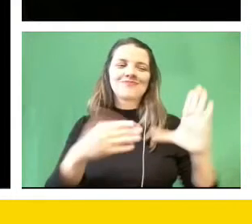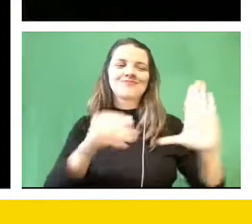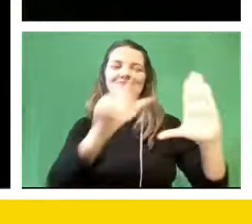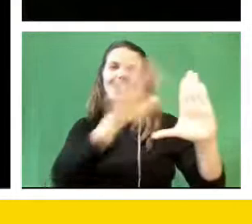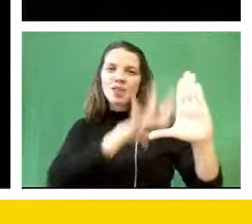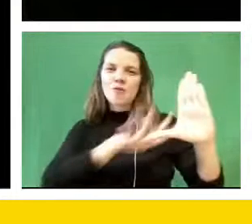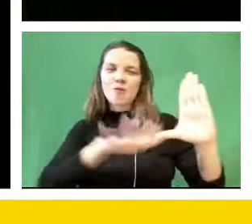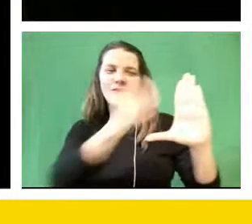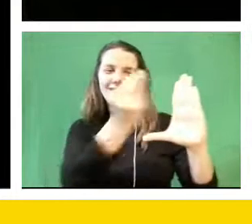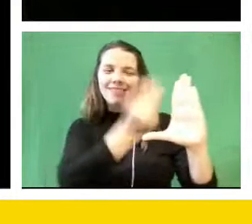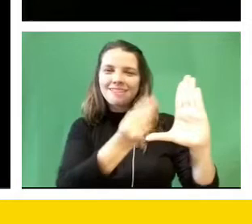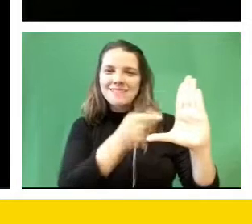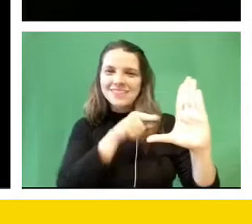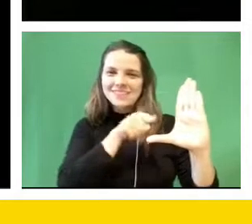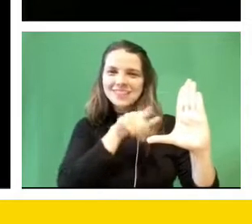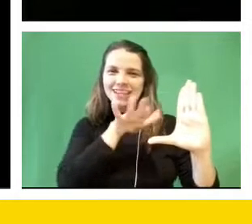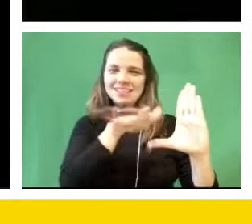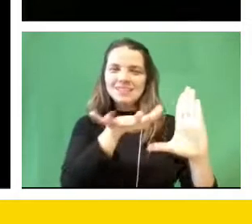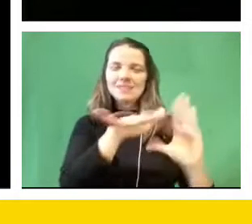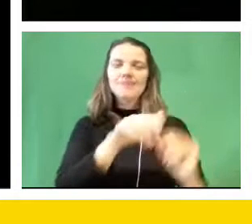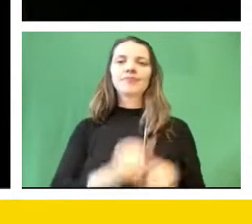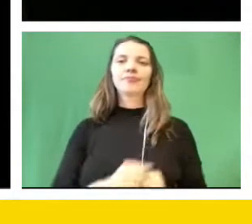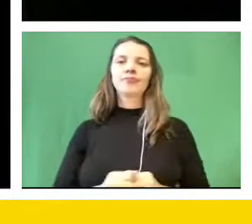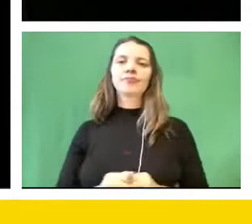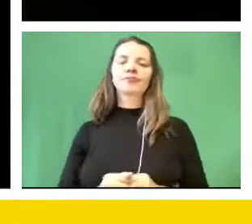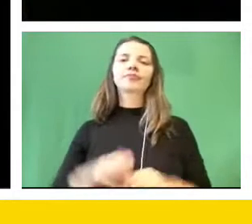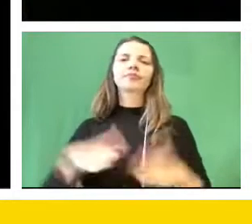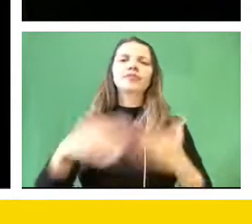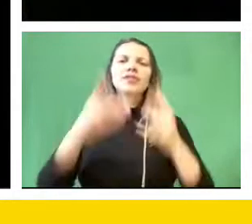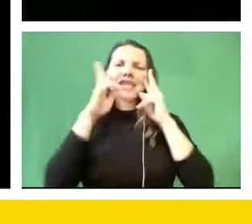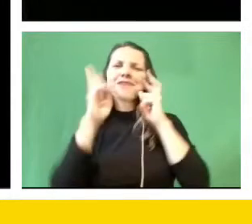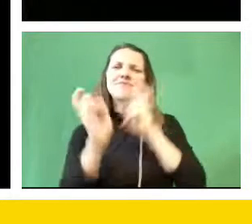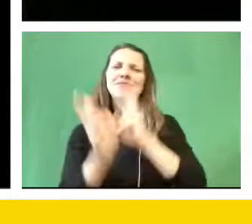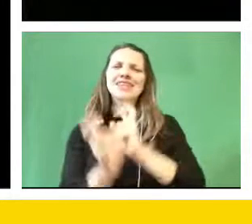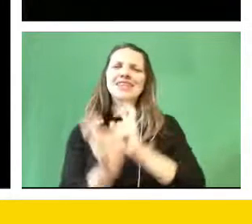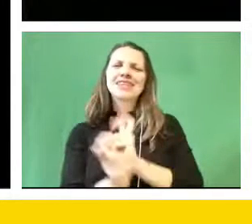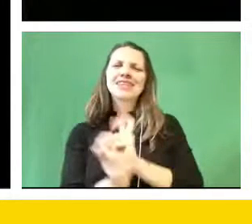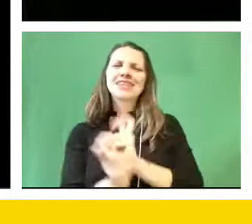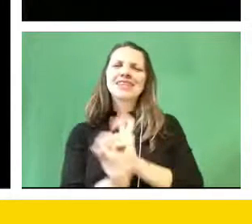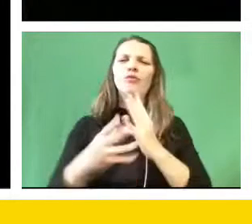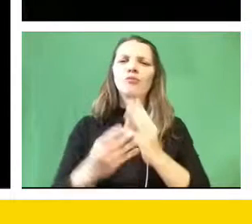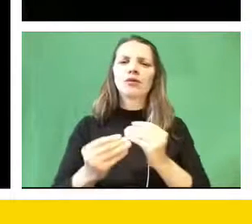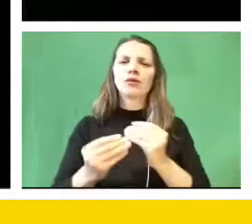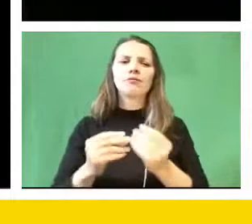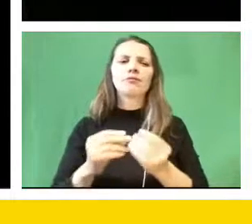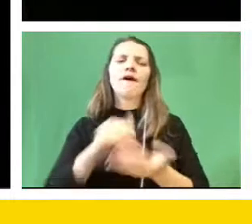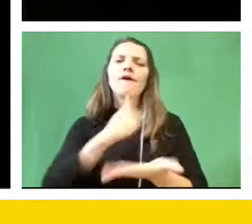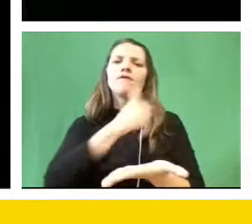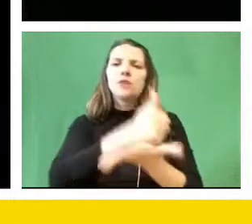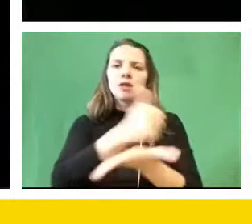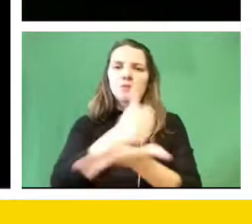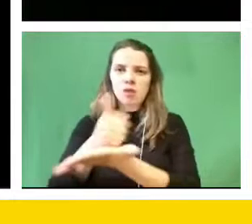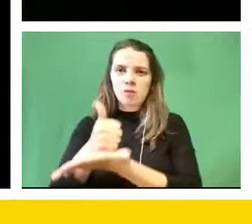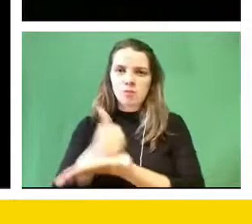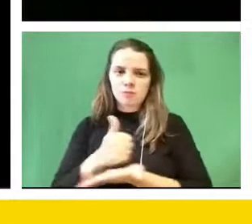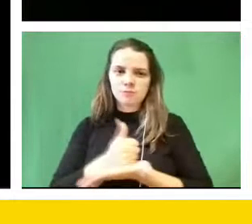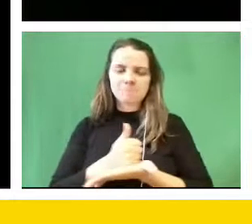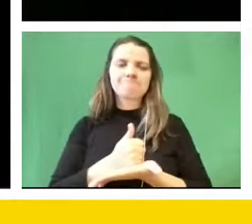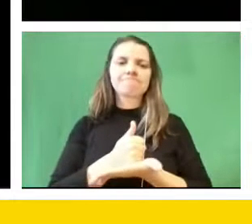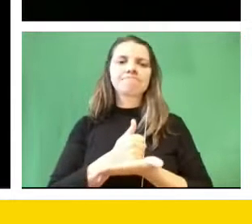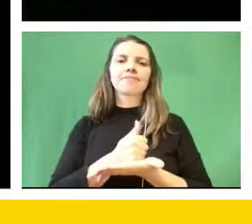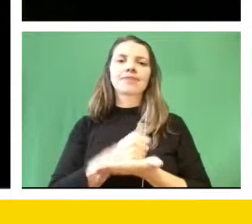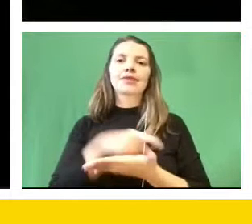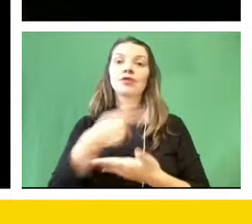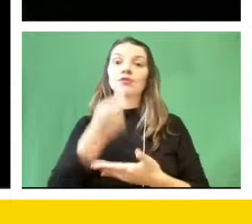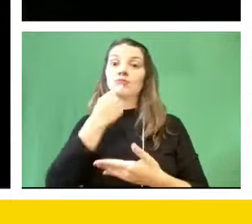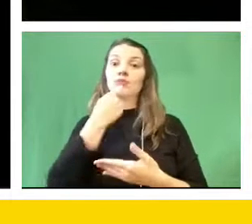La metodología utilizada para esta investigación fue de tipo evaluativo, en el cual se planteó un problema de estudio,